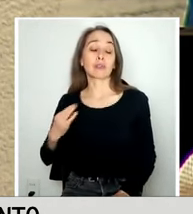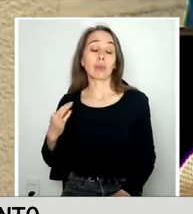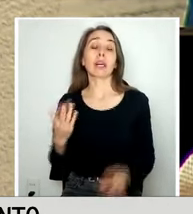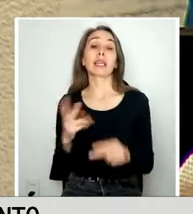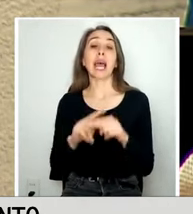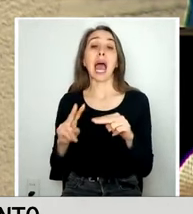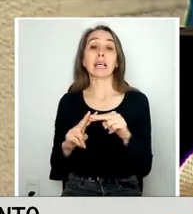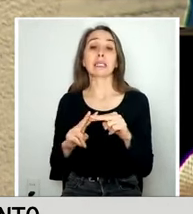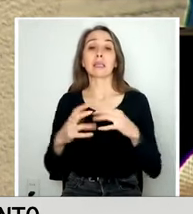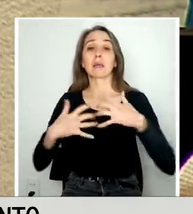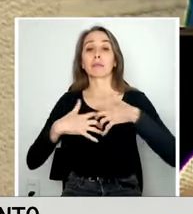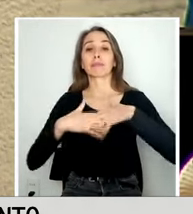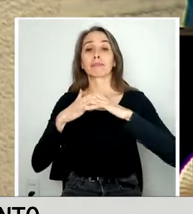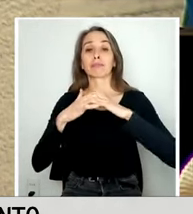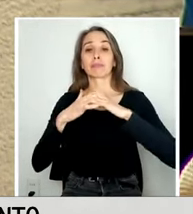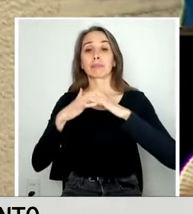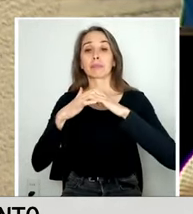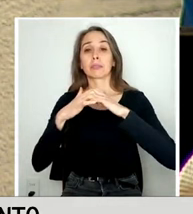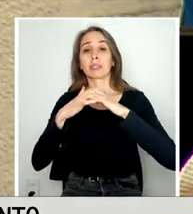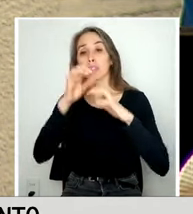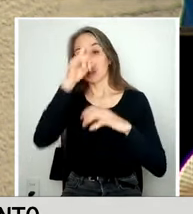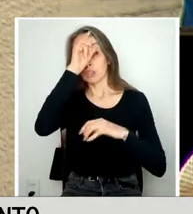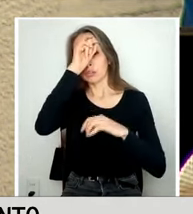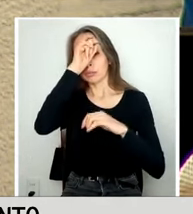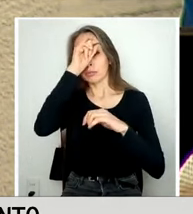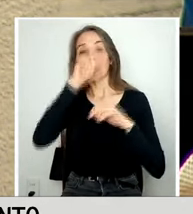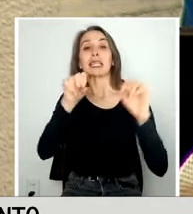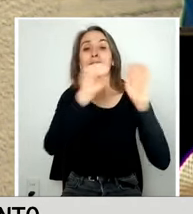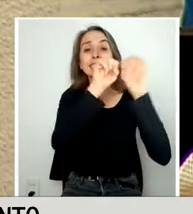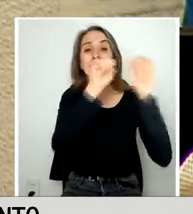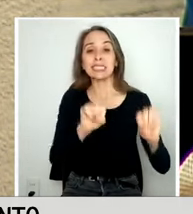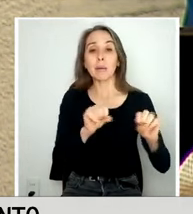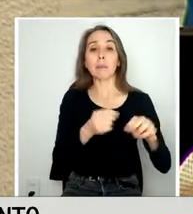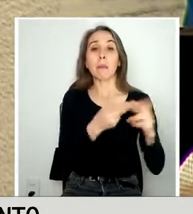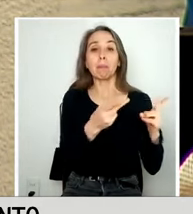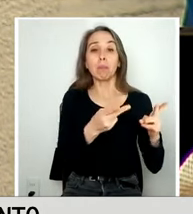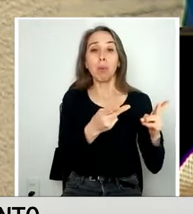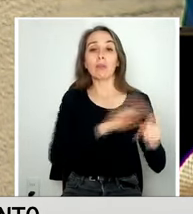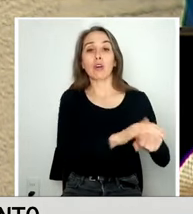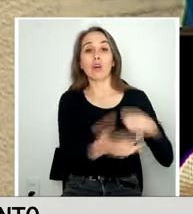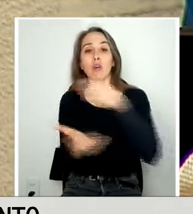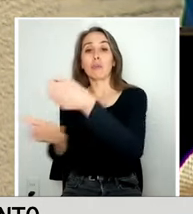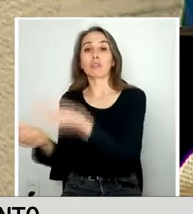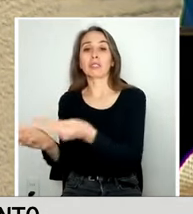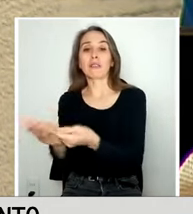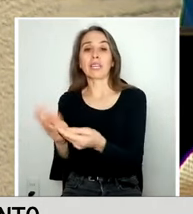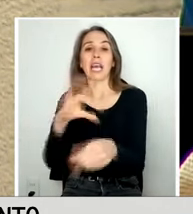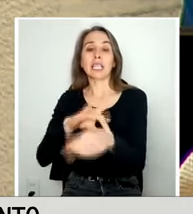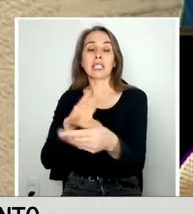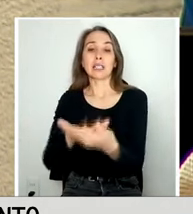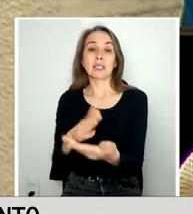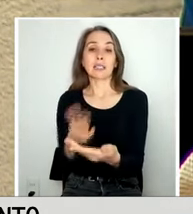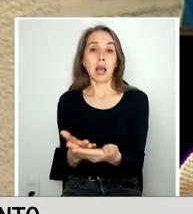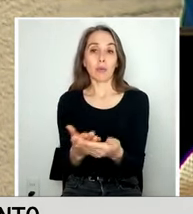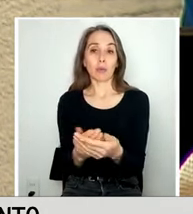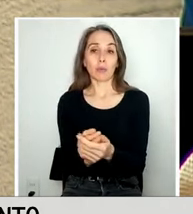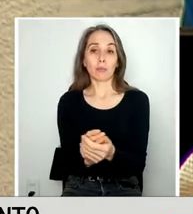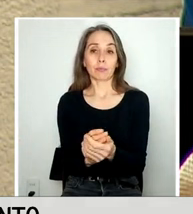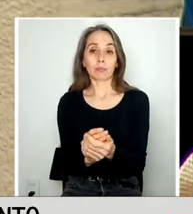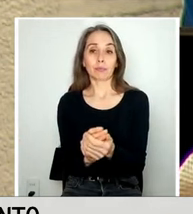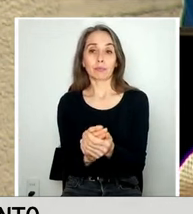el sistema Público de financiamiento de la salud Así que creo que este proyecto